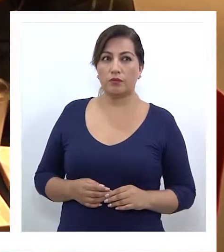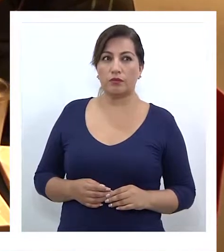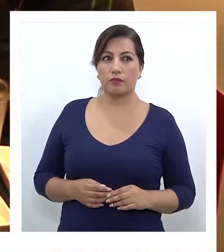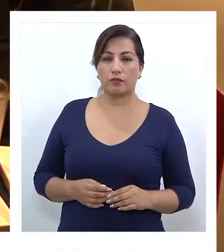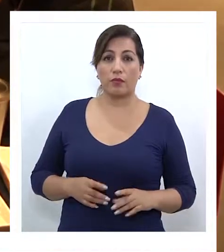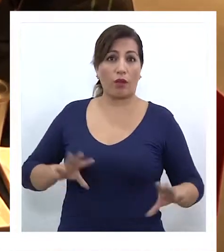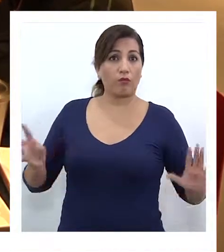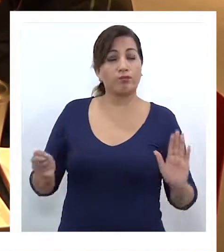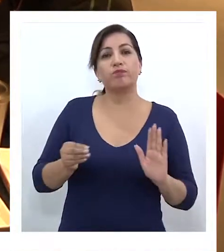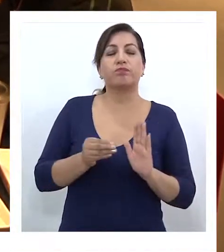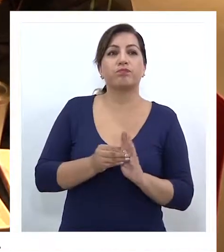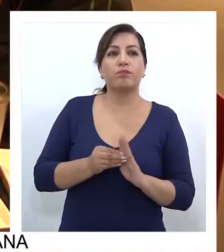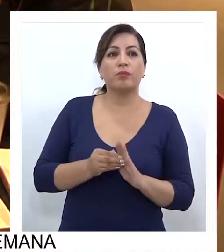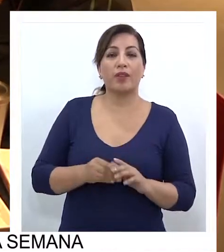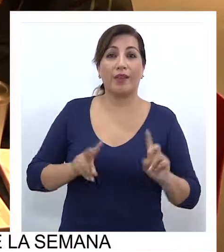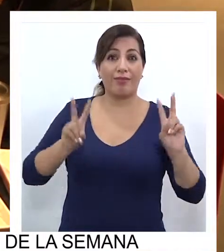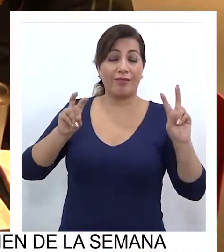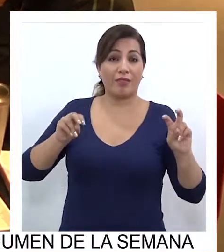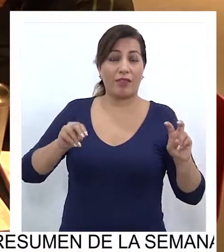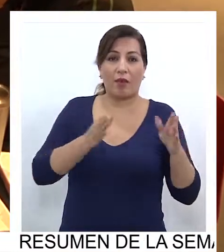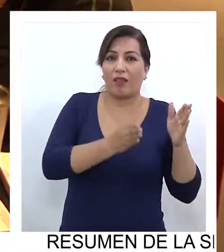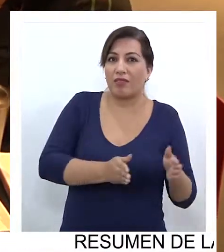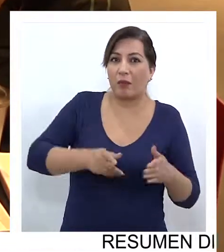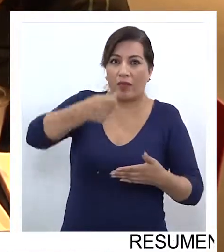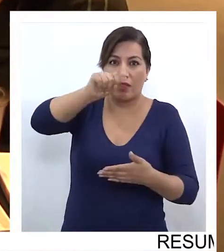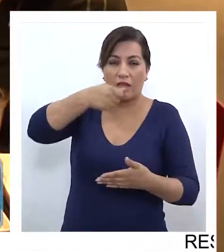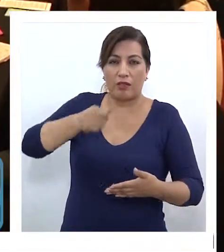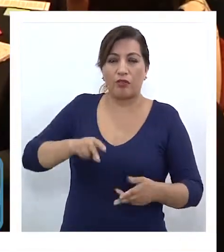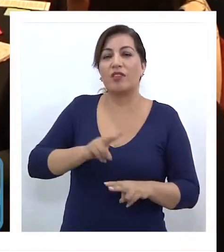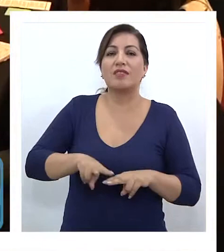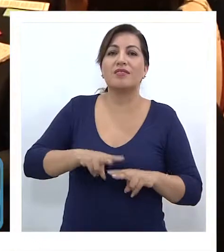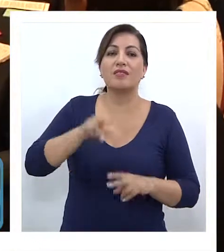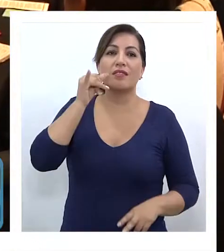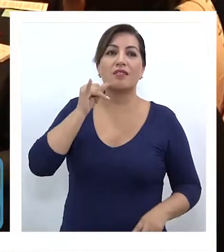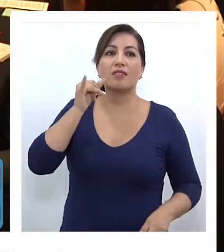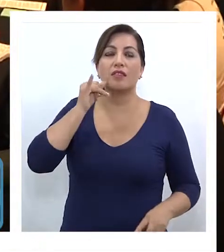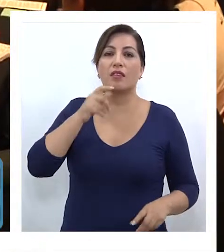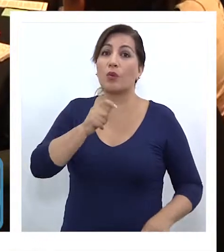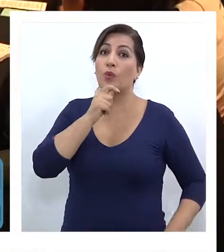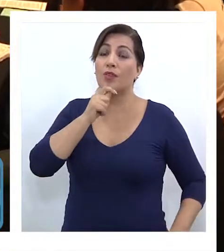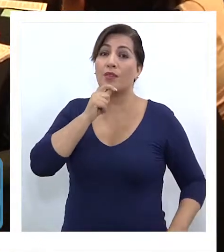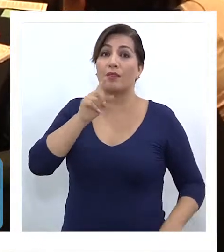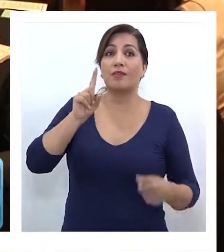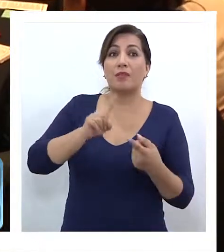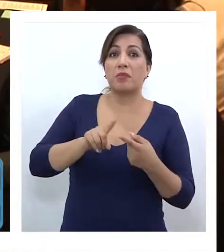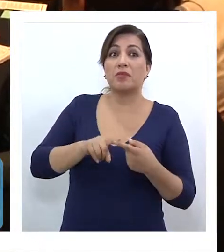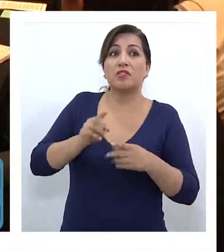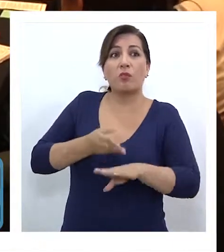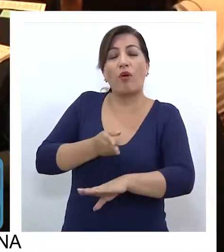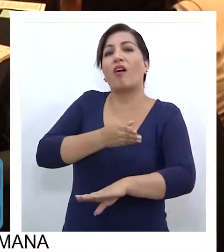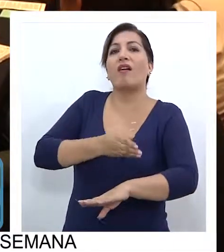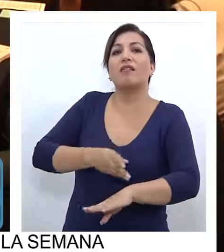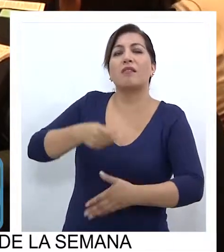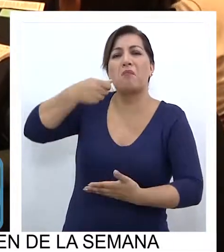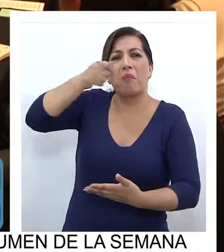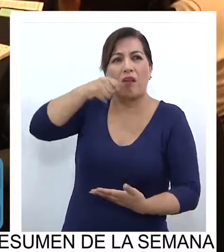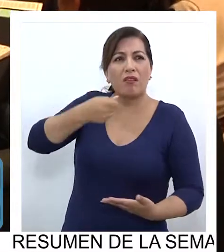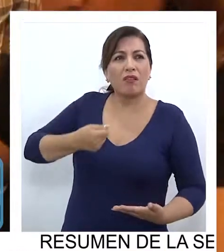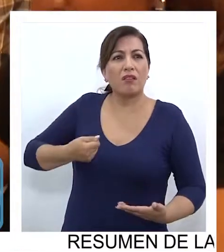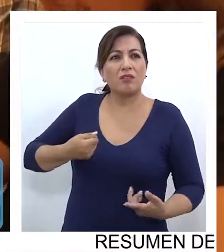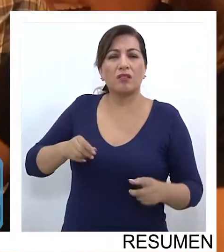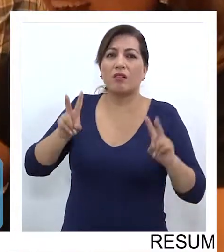Como parte de la etapa de diagnóstico se realizó en Iquique un taller de participación temprana para analizar los